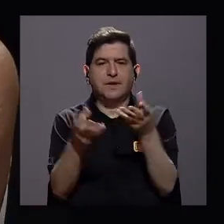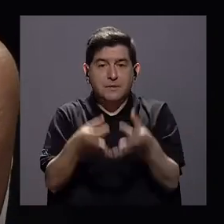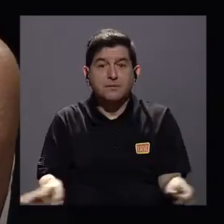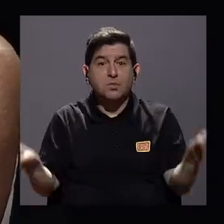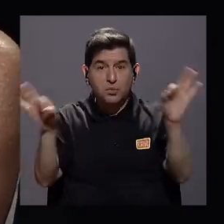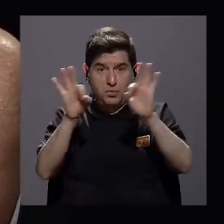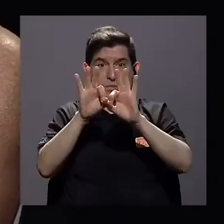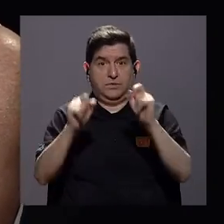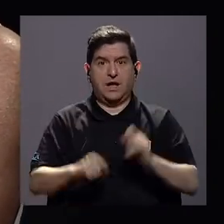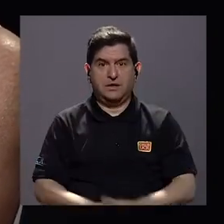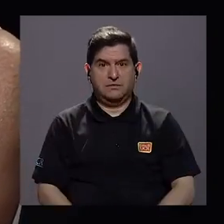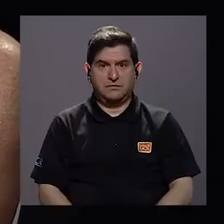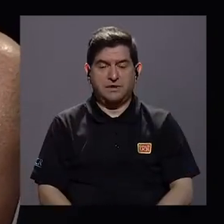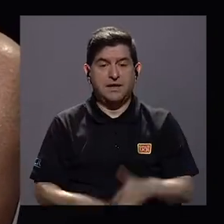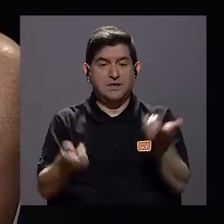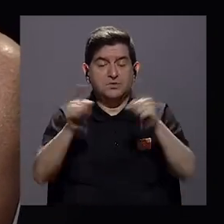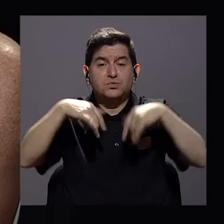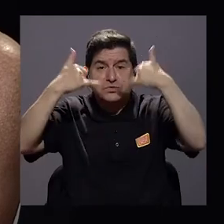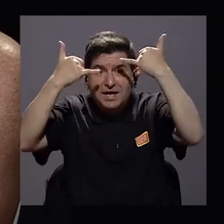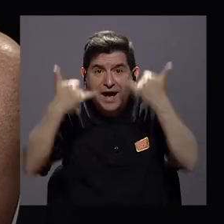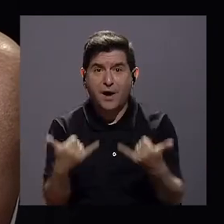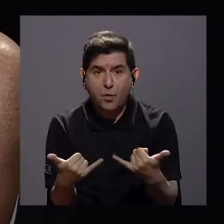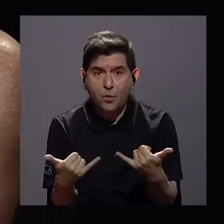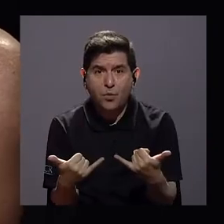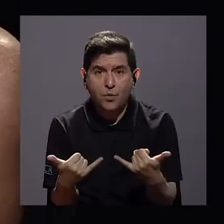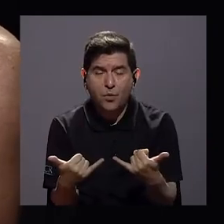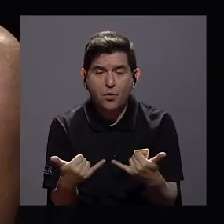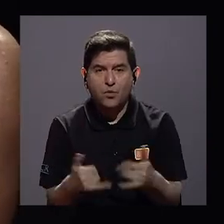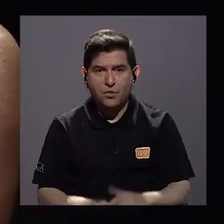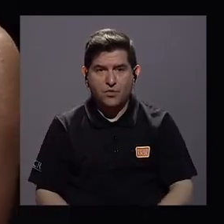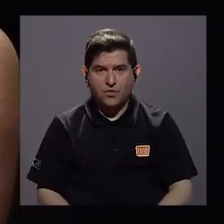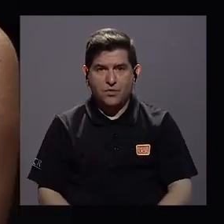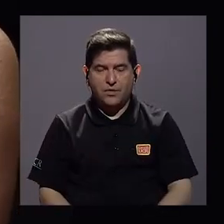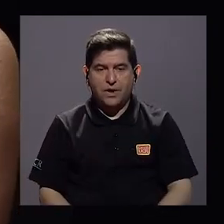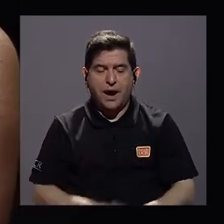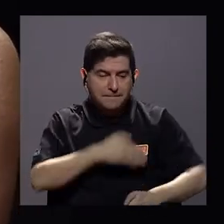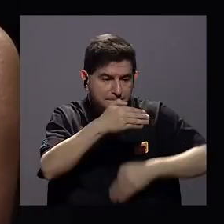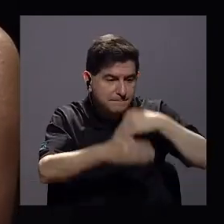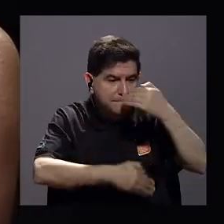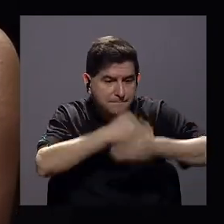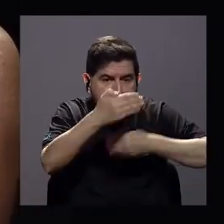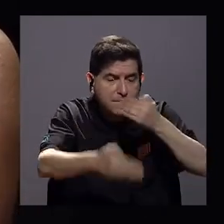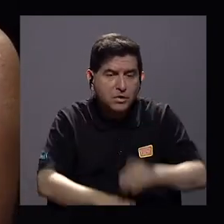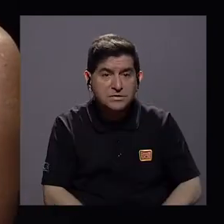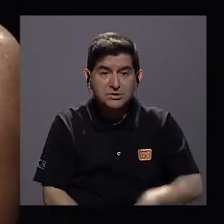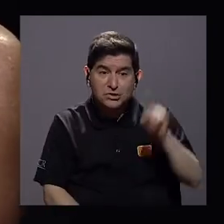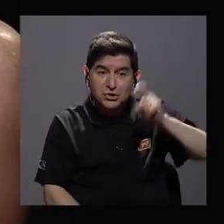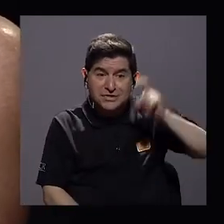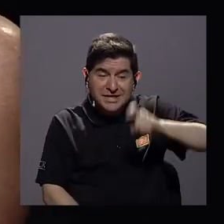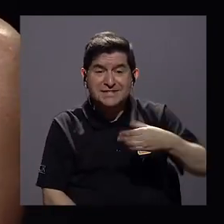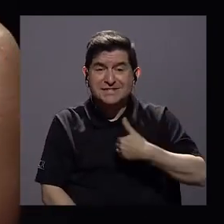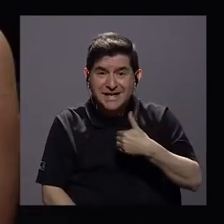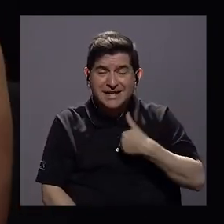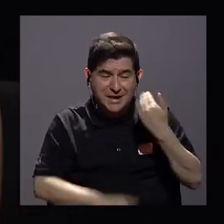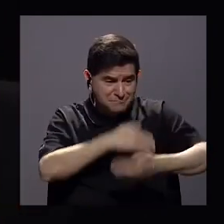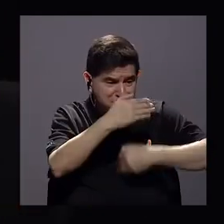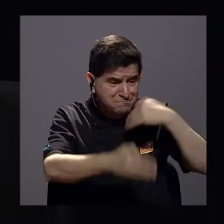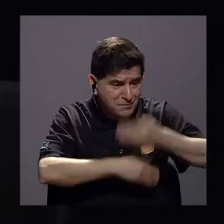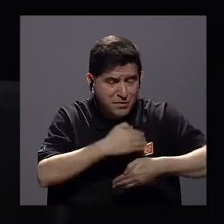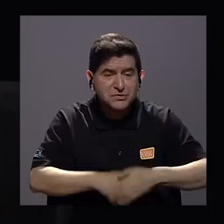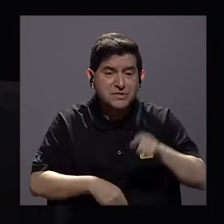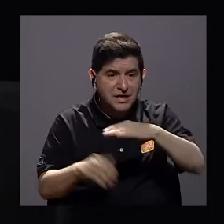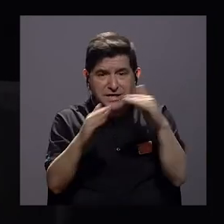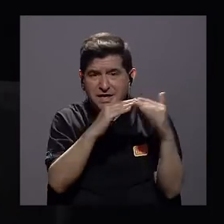importante también es lo que va a pasar ahora con el término de los protocolos, ¿verdad? Nos urge generar protocolos en